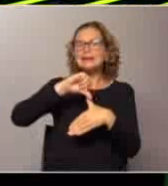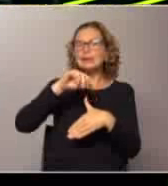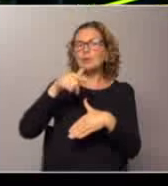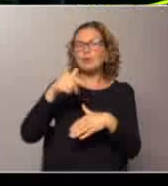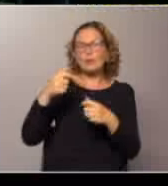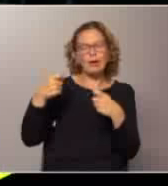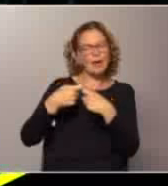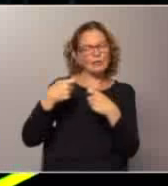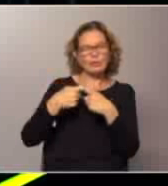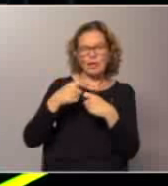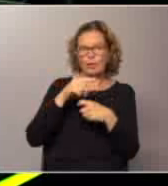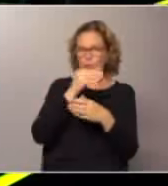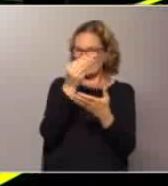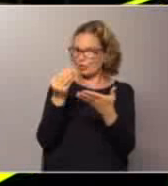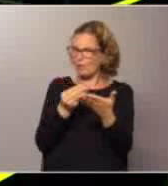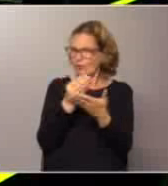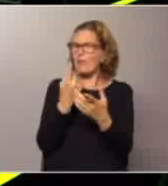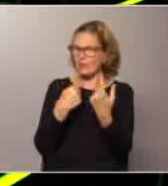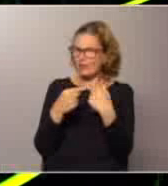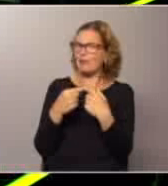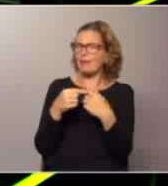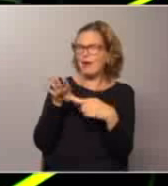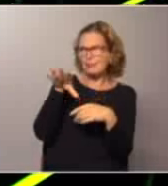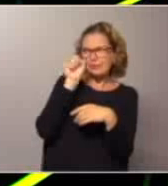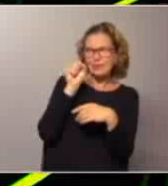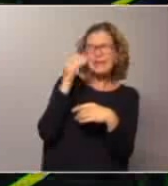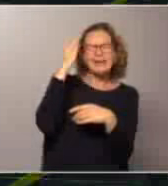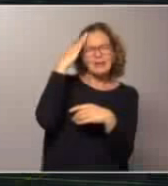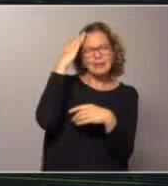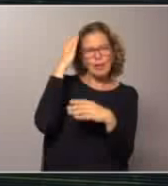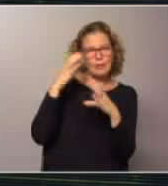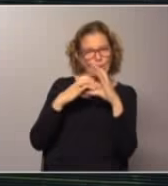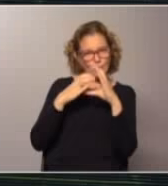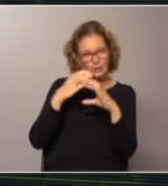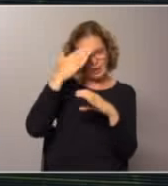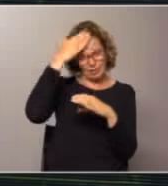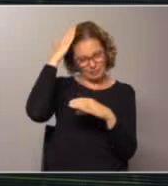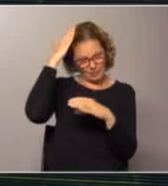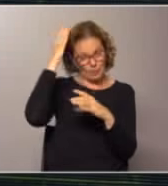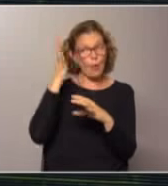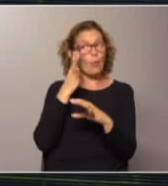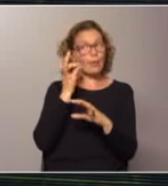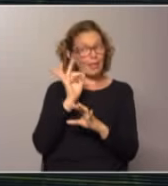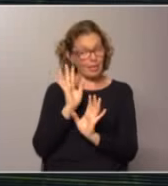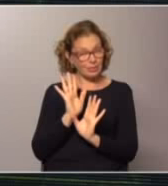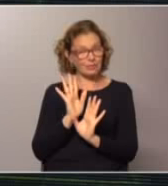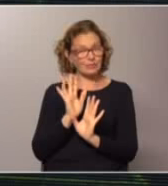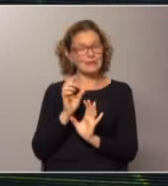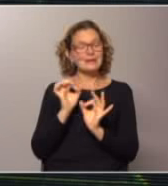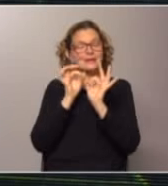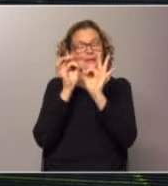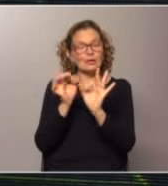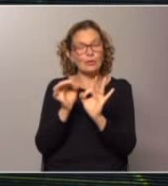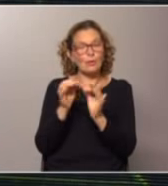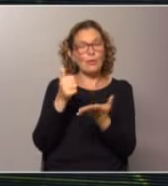fue una caricatura pero pegó porque transa de comunicar cuidado con esto sabe comunicar y logró eso sobre todo